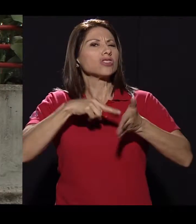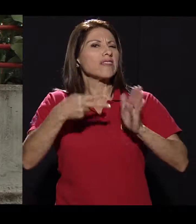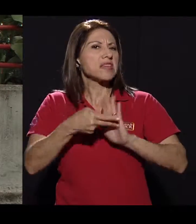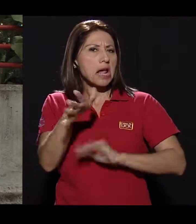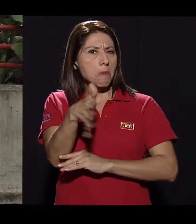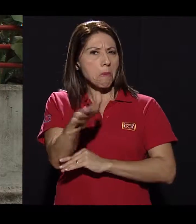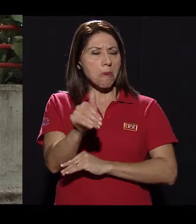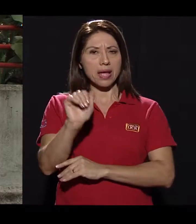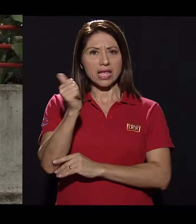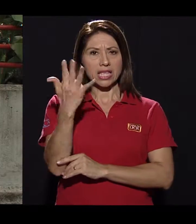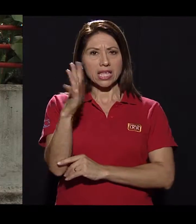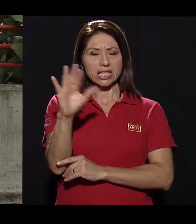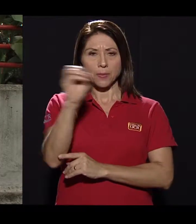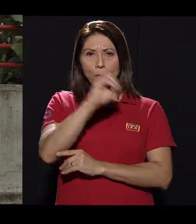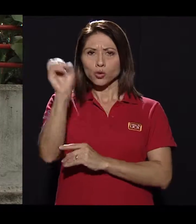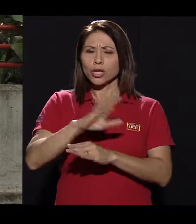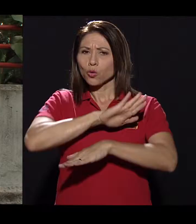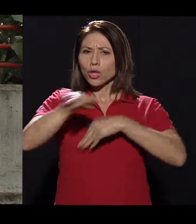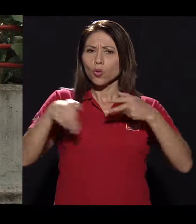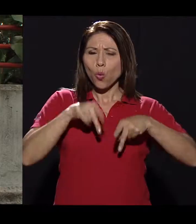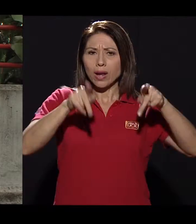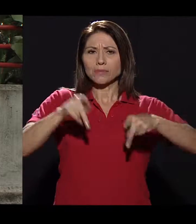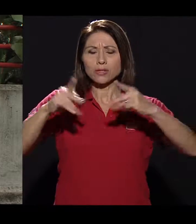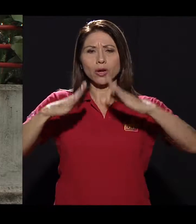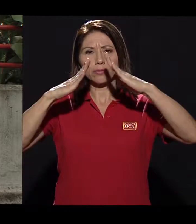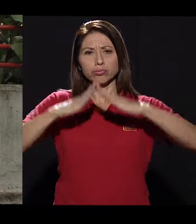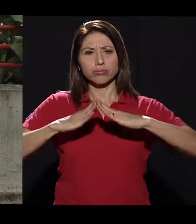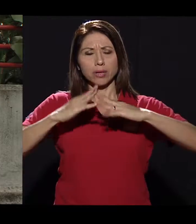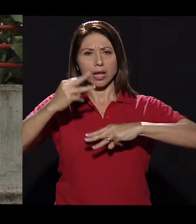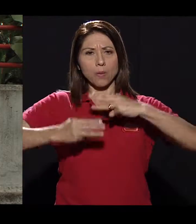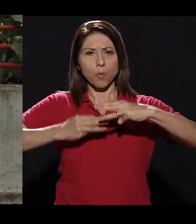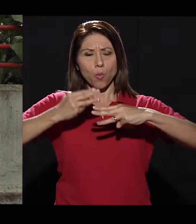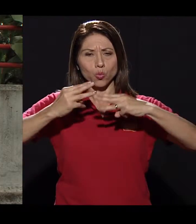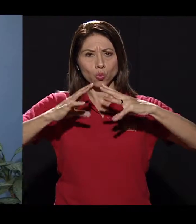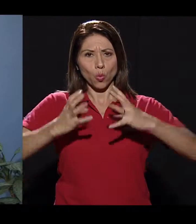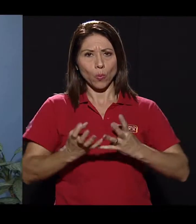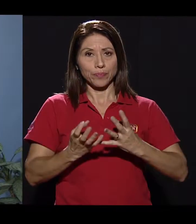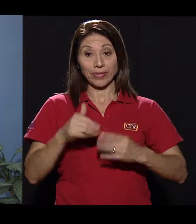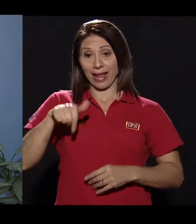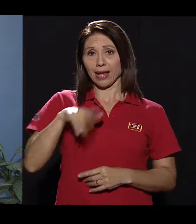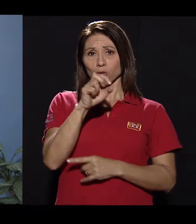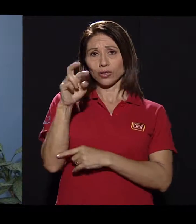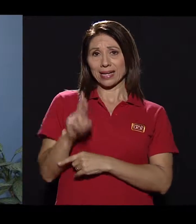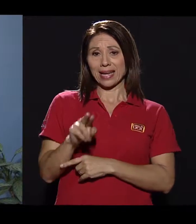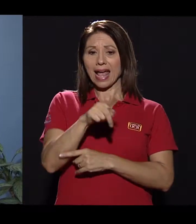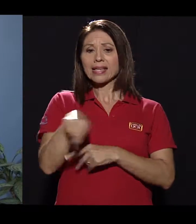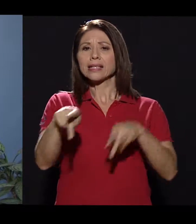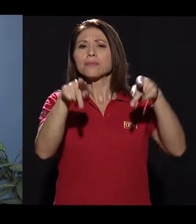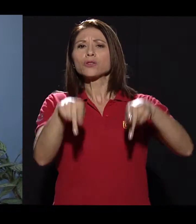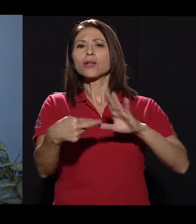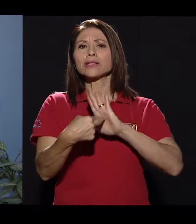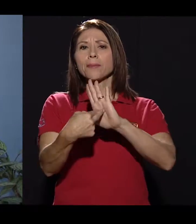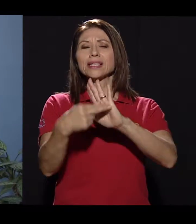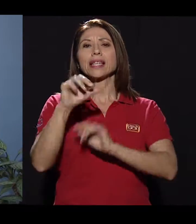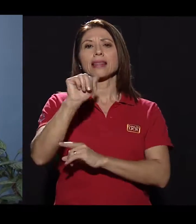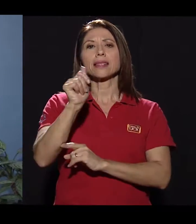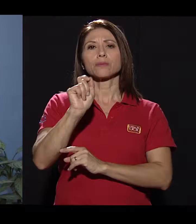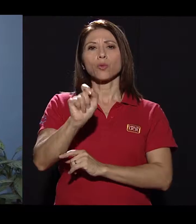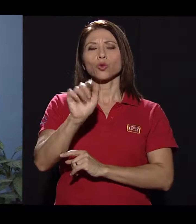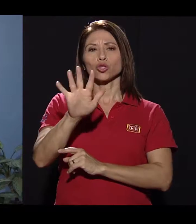Esto representa alrededor del 15% de la población del mundo. En Costa Rica, esta población representa